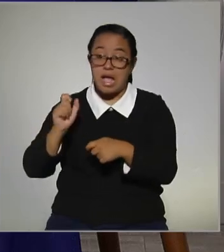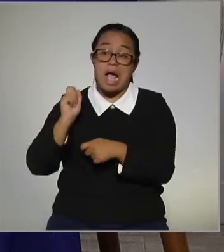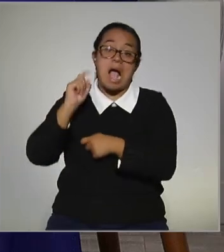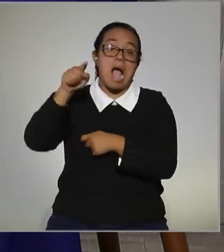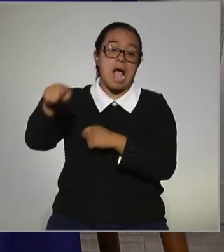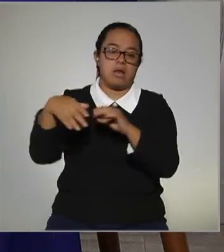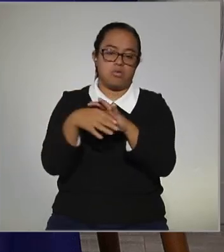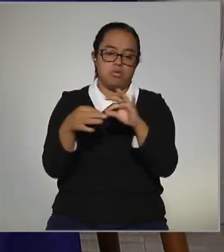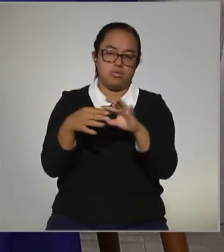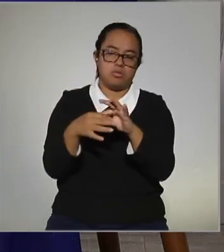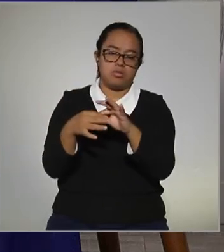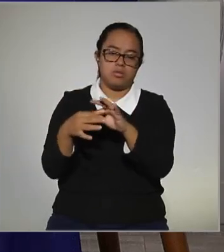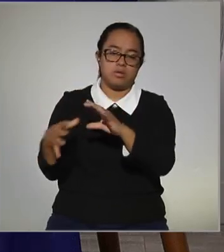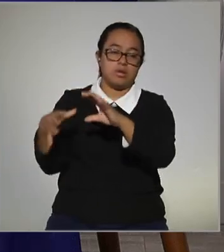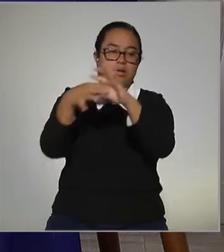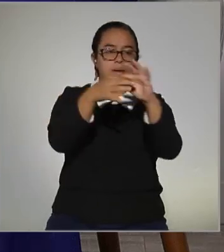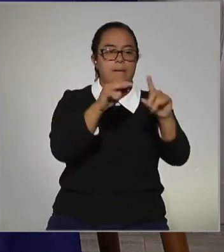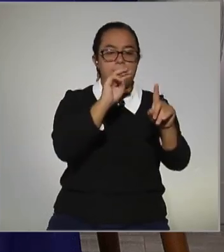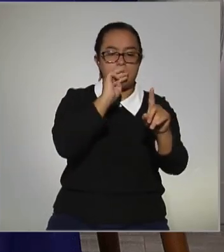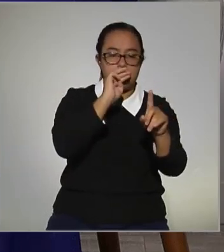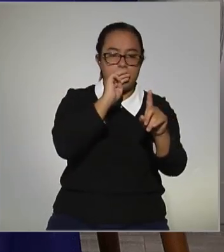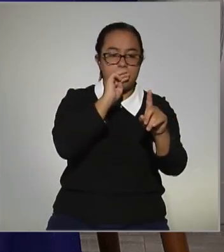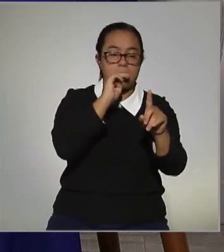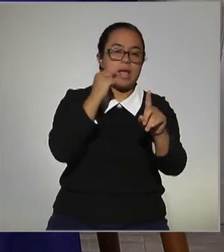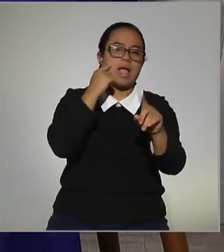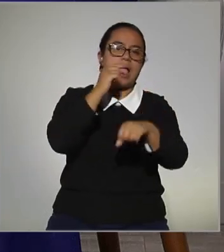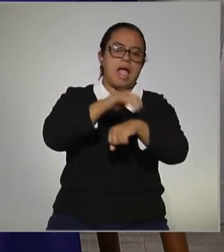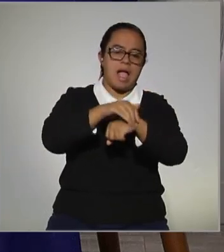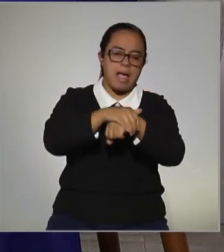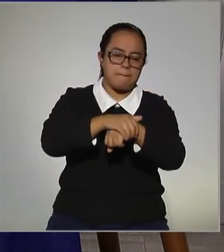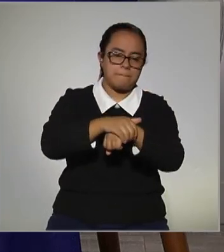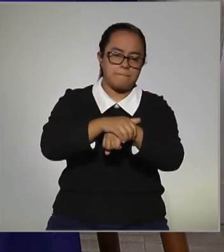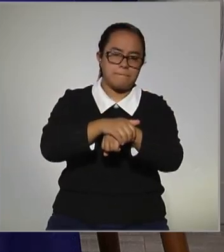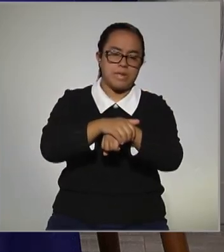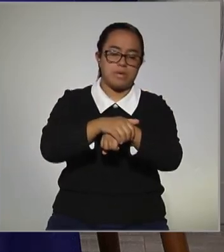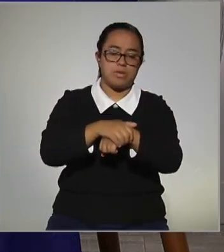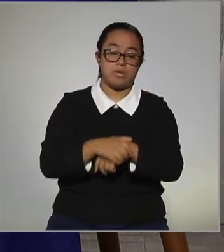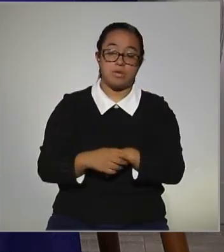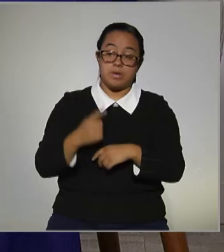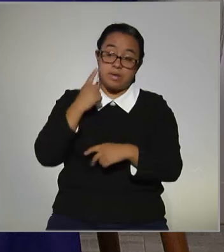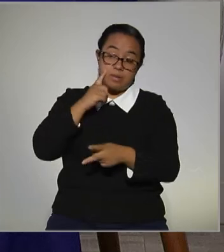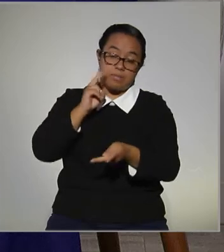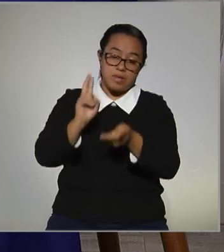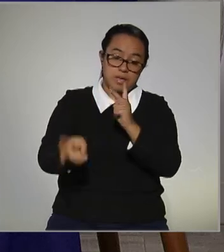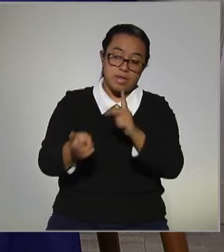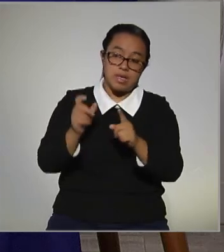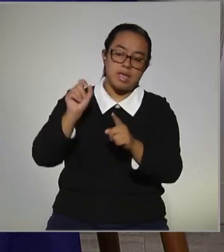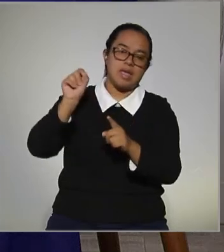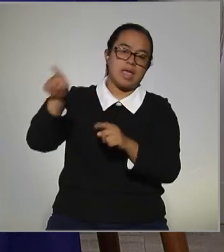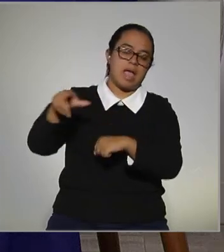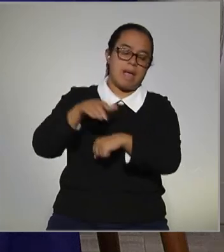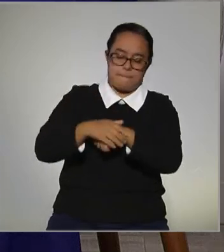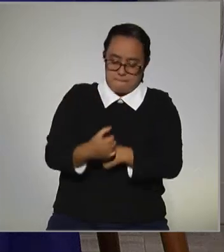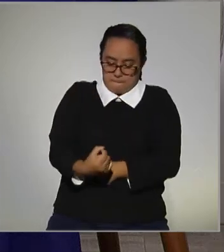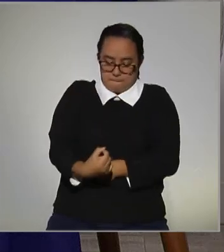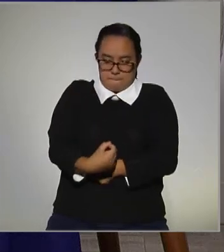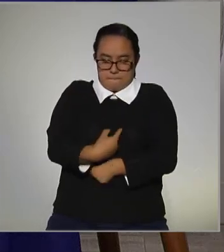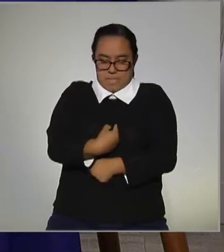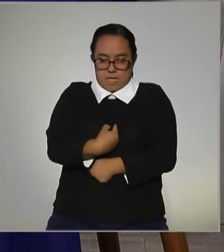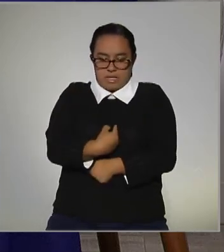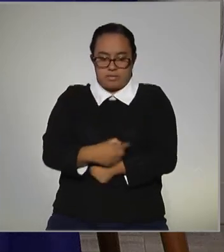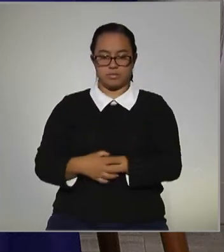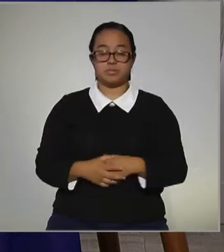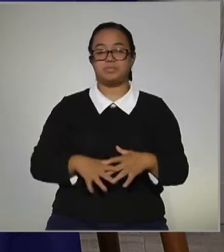alguna cosa que le está contando a la madre de un amigo o de una amiga y está hablando de sí cuando habla de ese amigo o de esa amiga, ¿no? No es